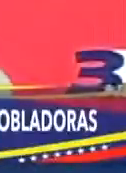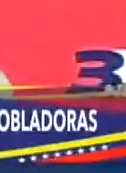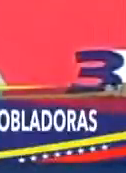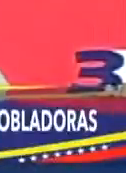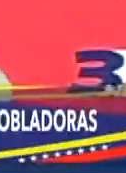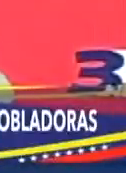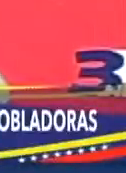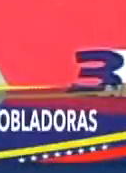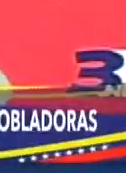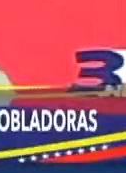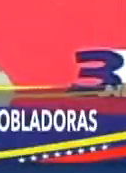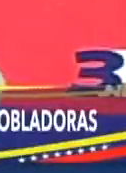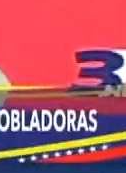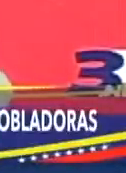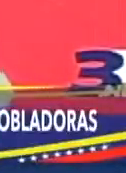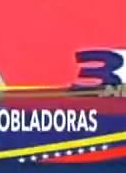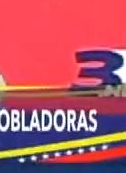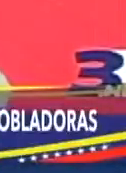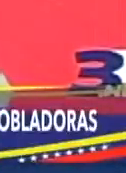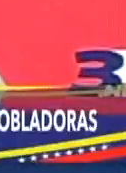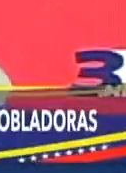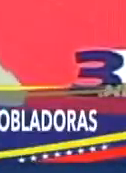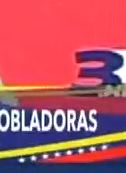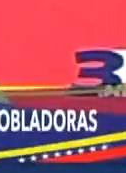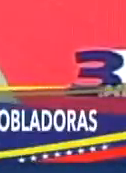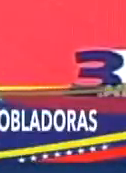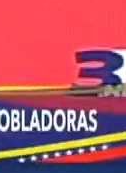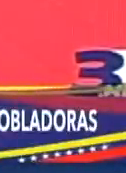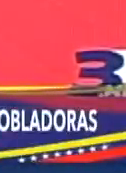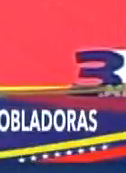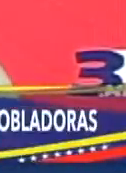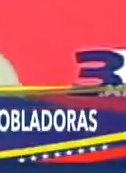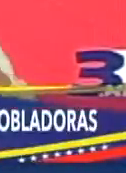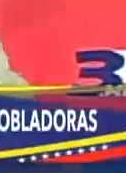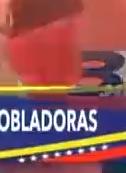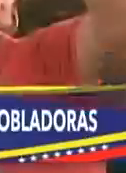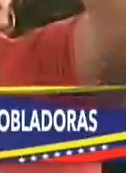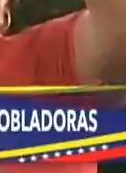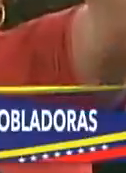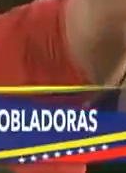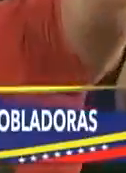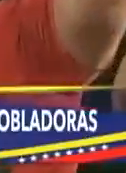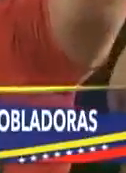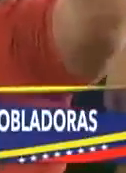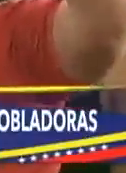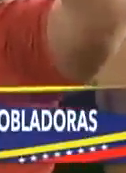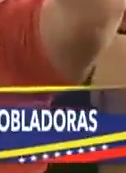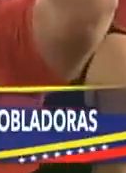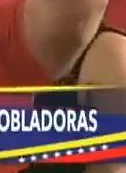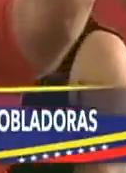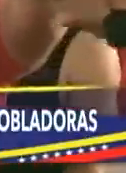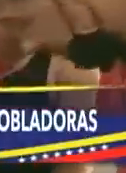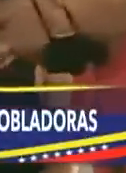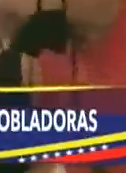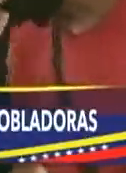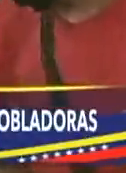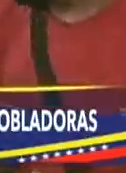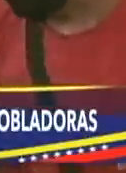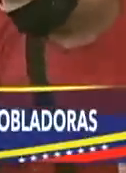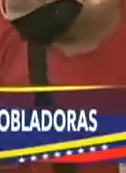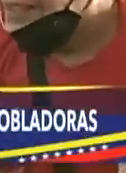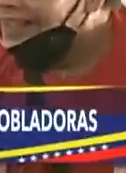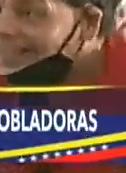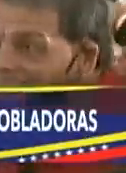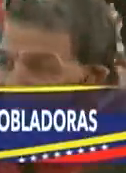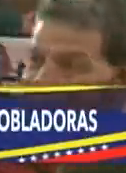de todas las políticas de la revolución bolivariana para favorecer al pueblo con viviendas dignas y